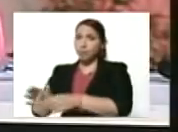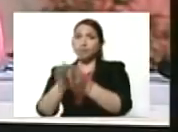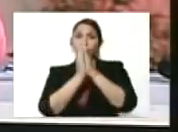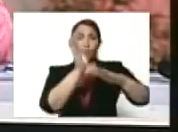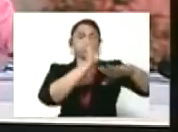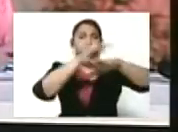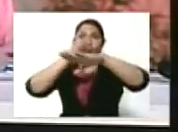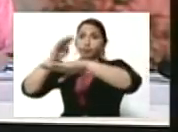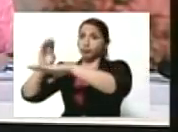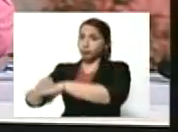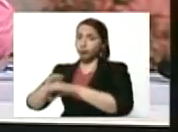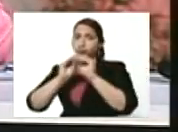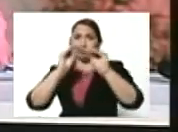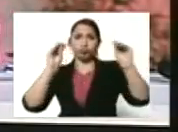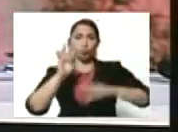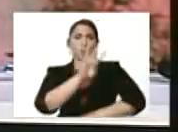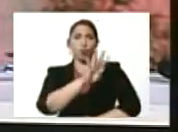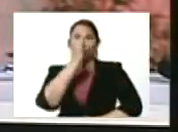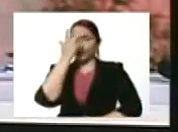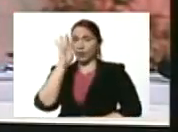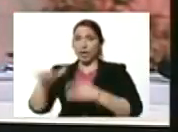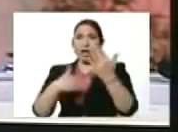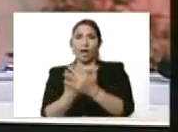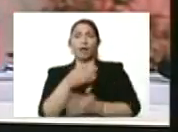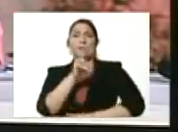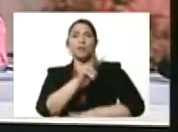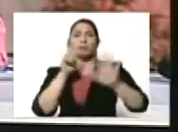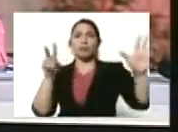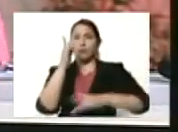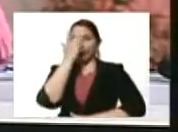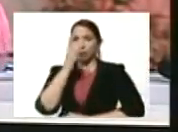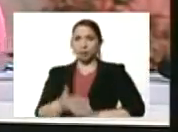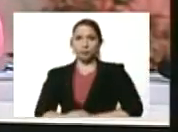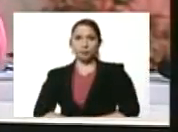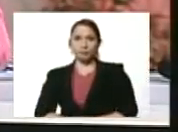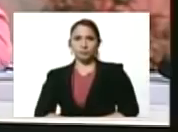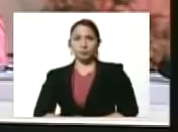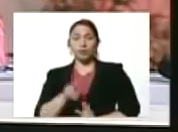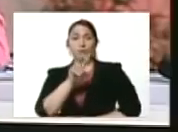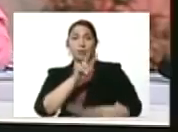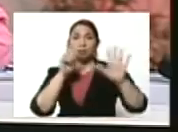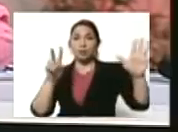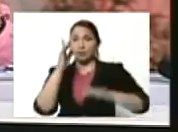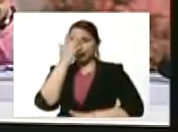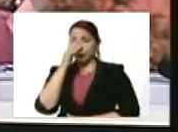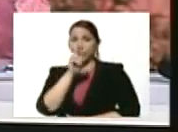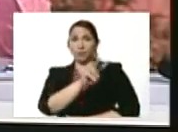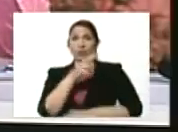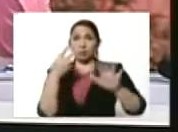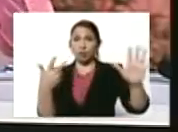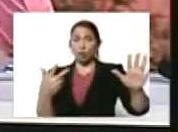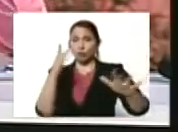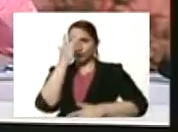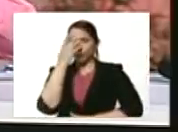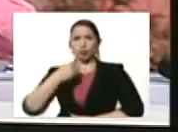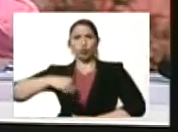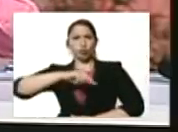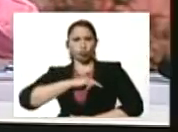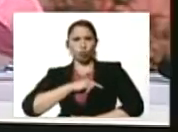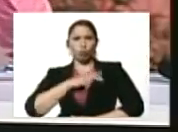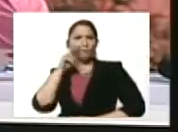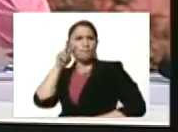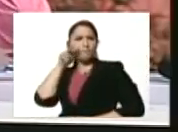a activarnos del 4 de febrero al 27 de febrero. El 27 y 28 de febrero estaremos